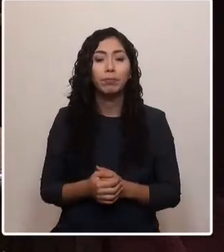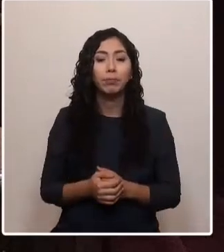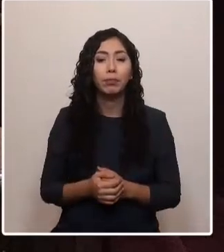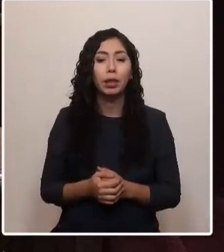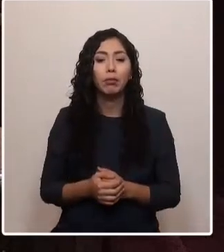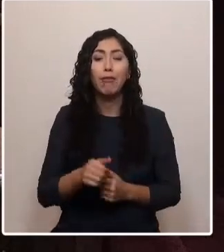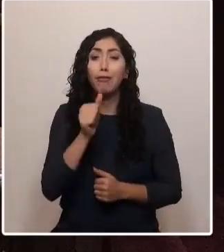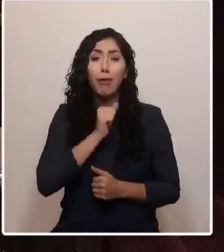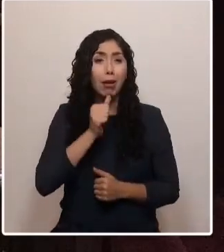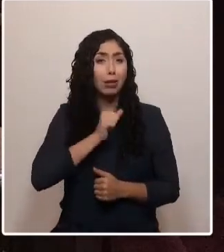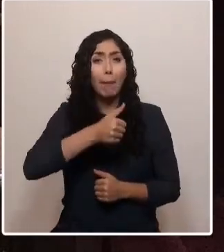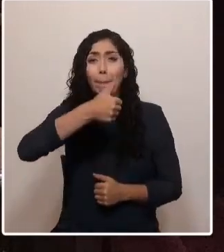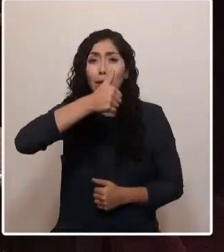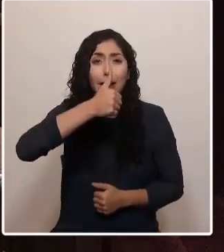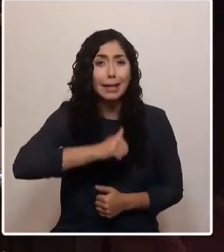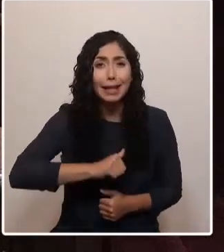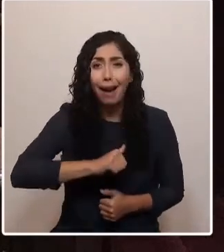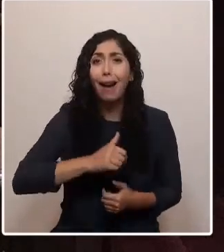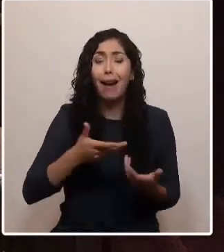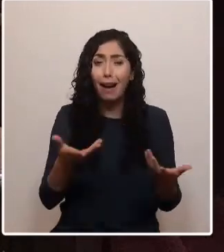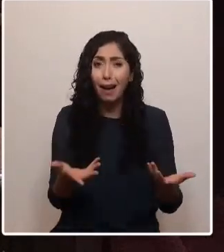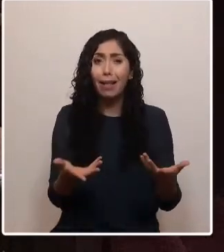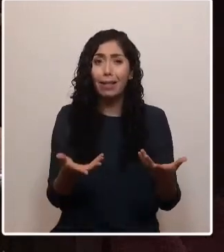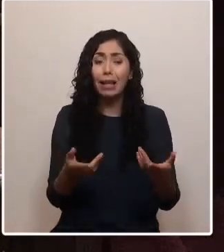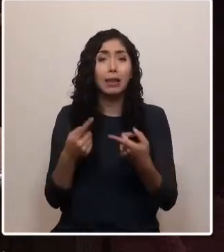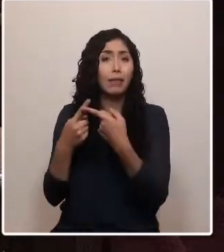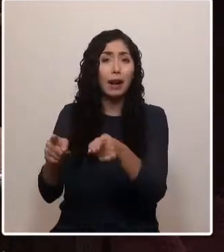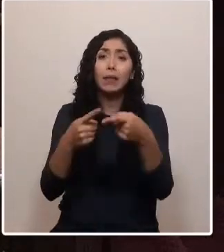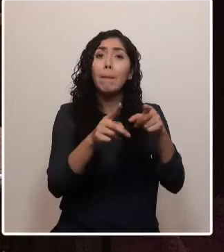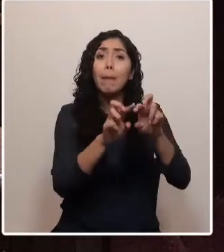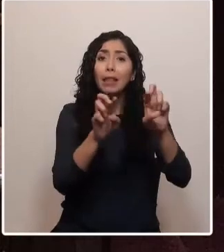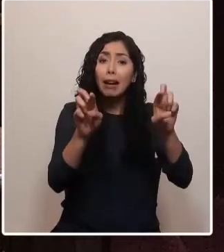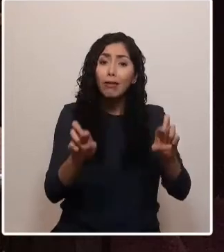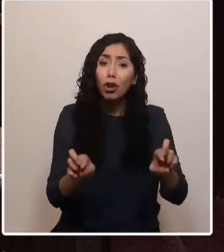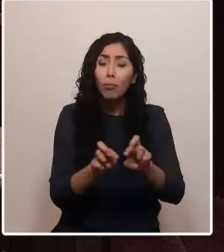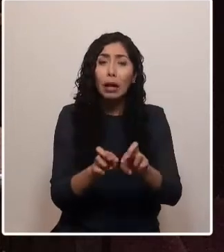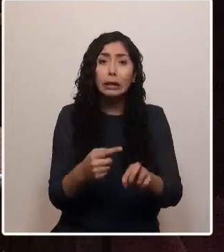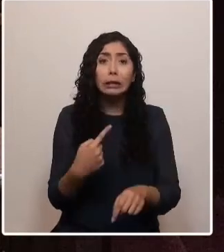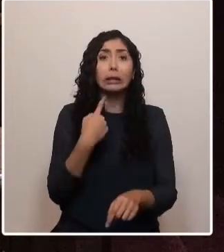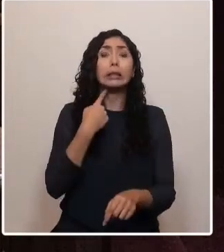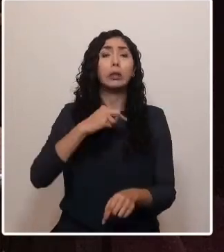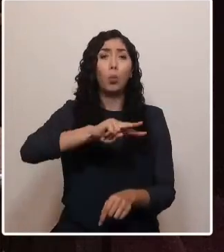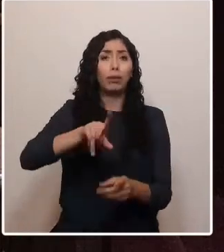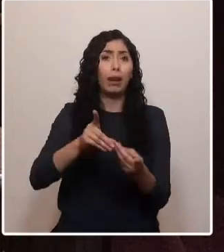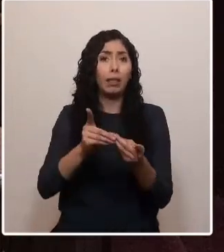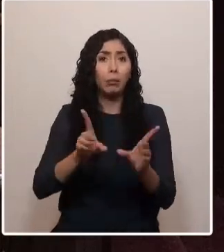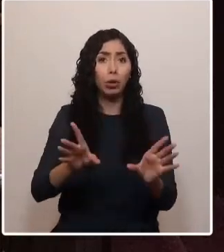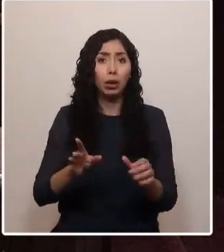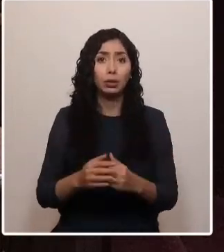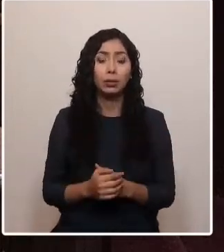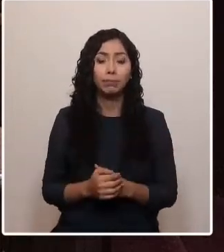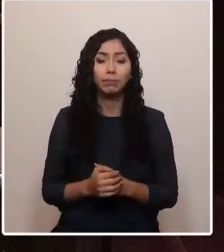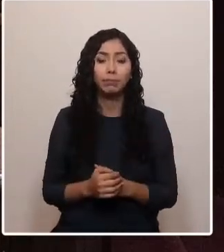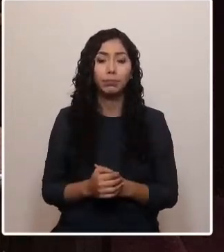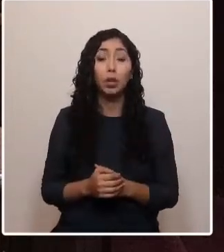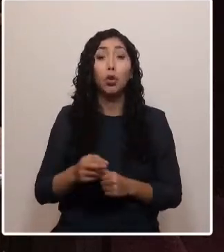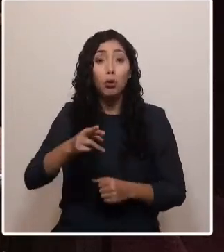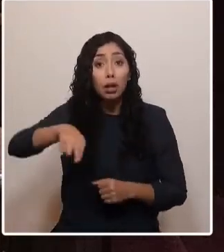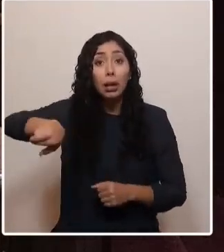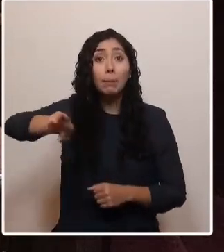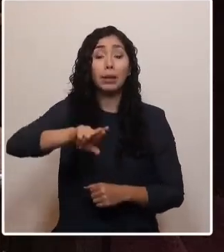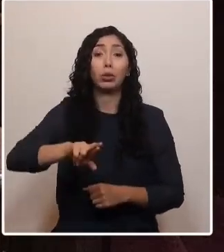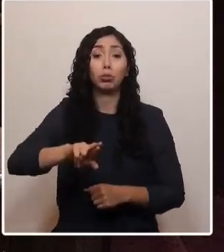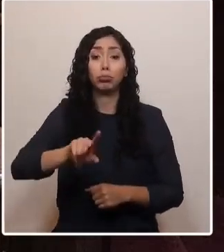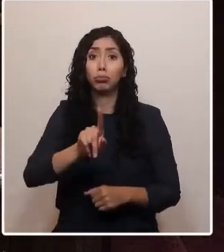de privacidad e irremediable dependencia en las plataformas que arruinan nuestras democracias por varios frentes. Vuelvo a repetir que no estamos hablando de